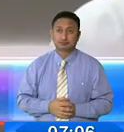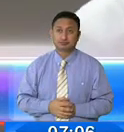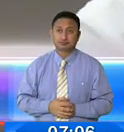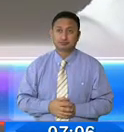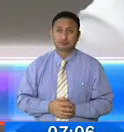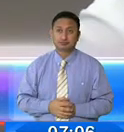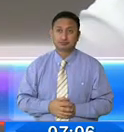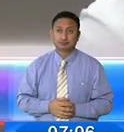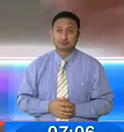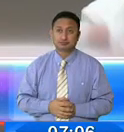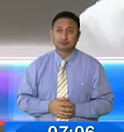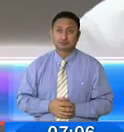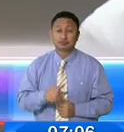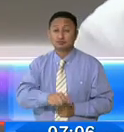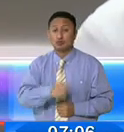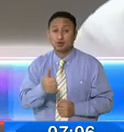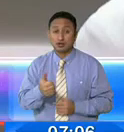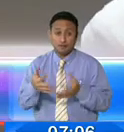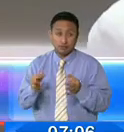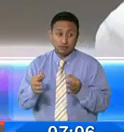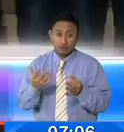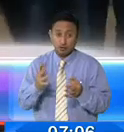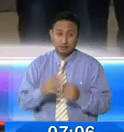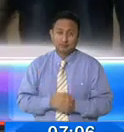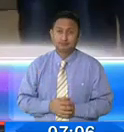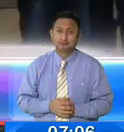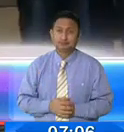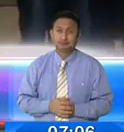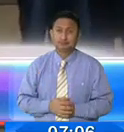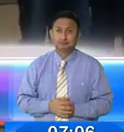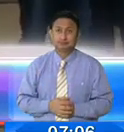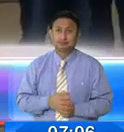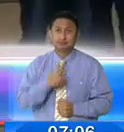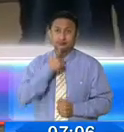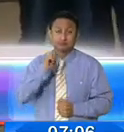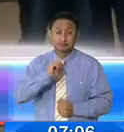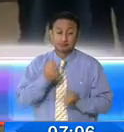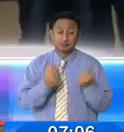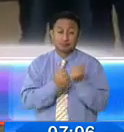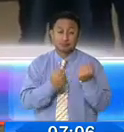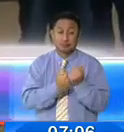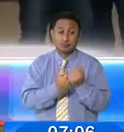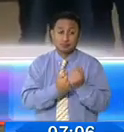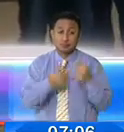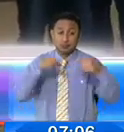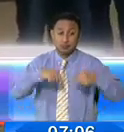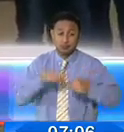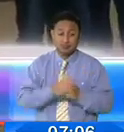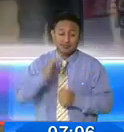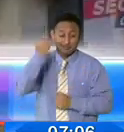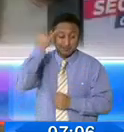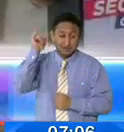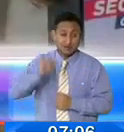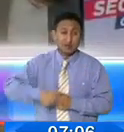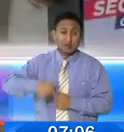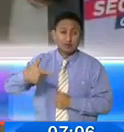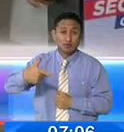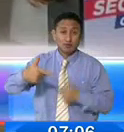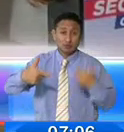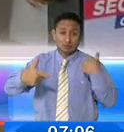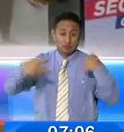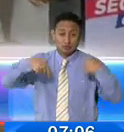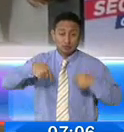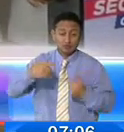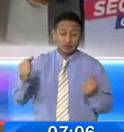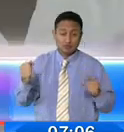hay otra forma de hacerlo. Se mostraron a favor del porte de arma para combatir la delincuencia cumpliendo con los requisitos de